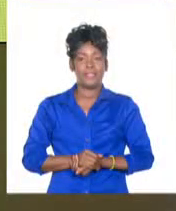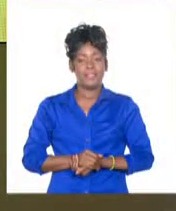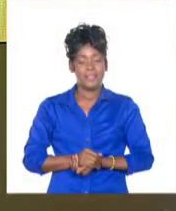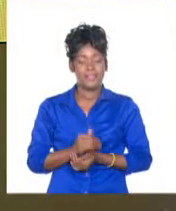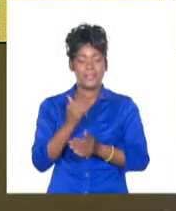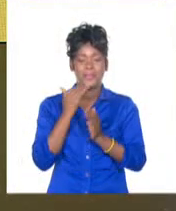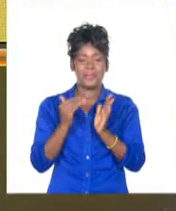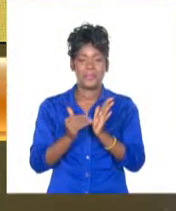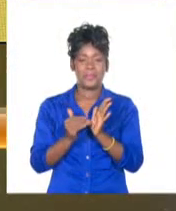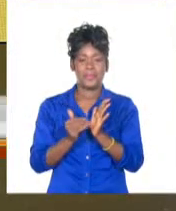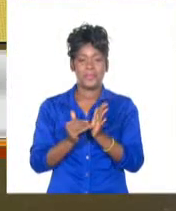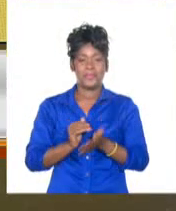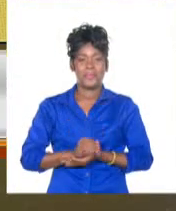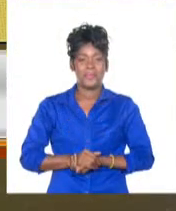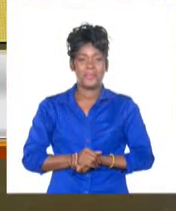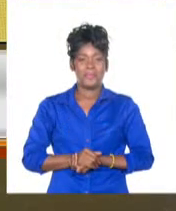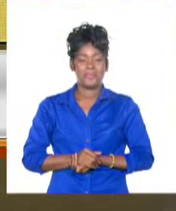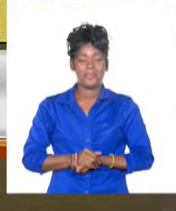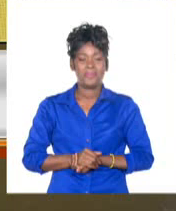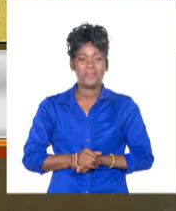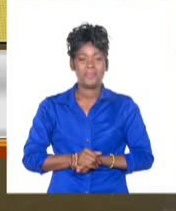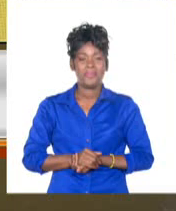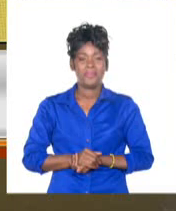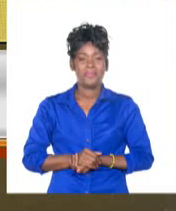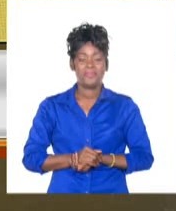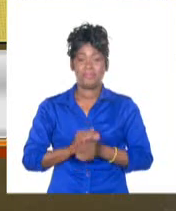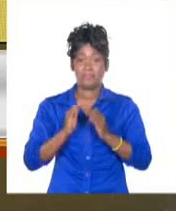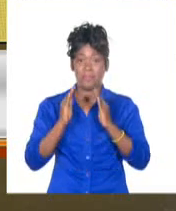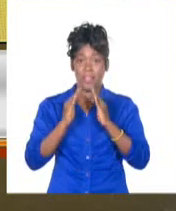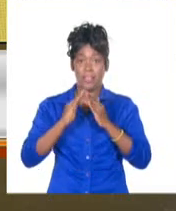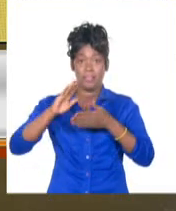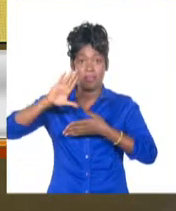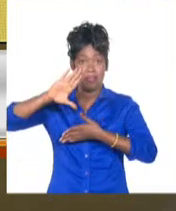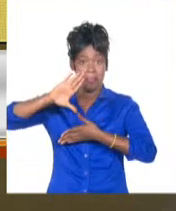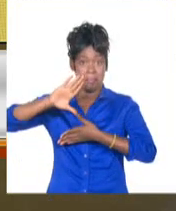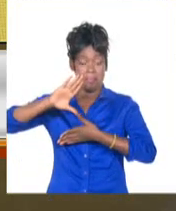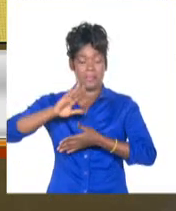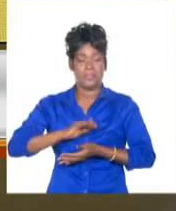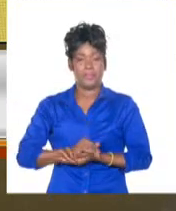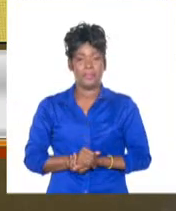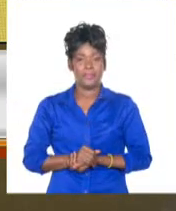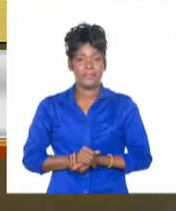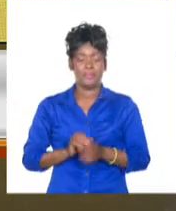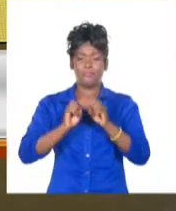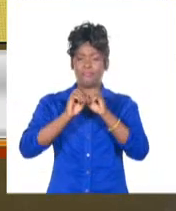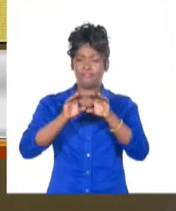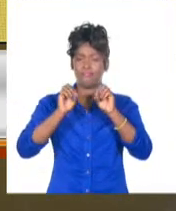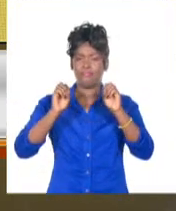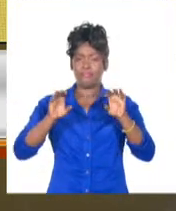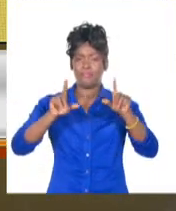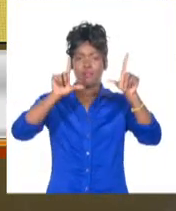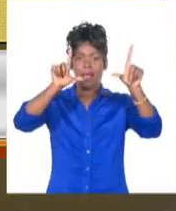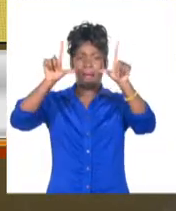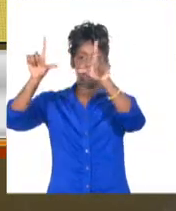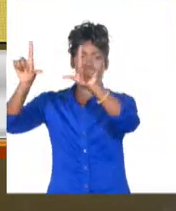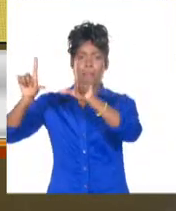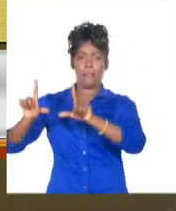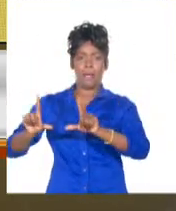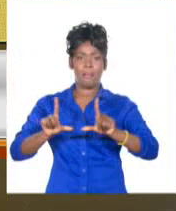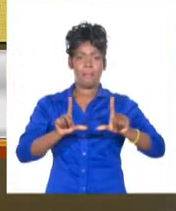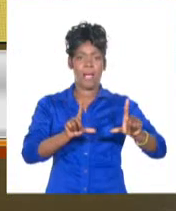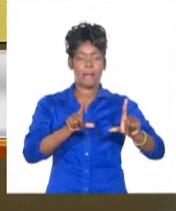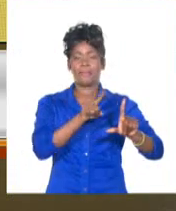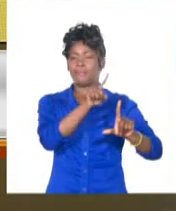buenas tardes. Qué gusto saludarle. La Casa de las Américas presentó una serie de carteles serigráficos dedicados al centenario